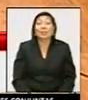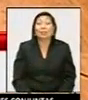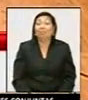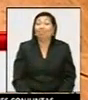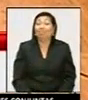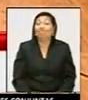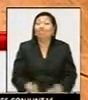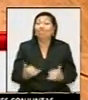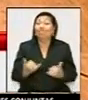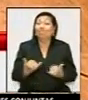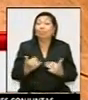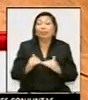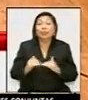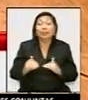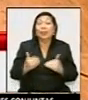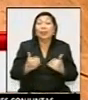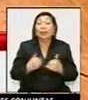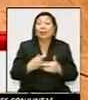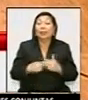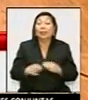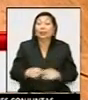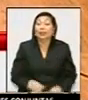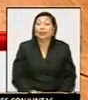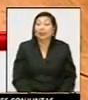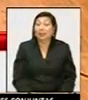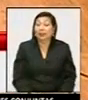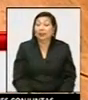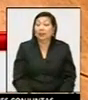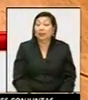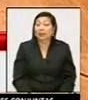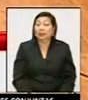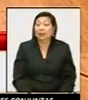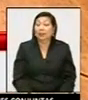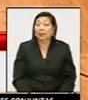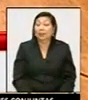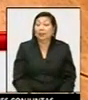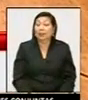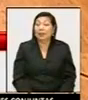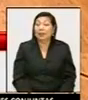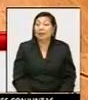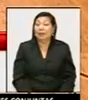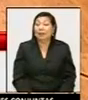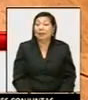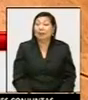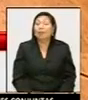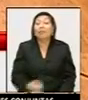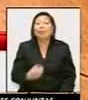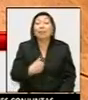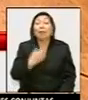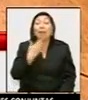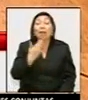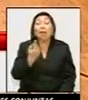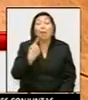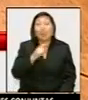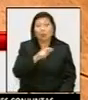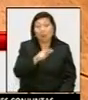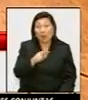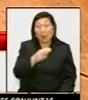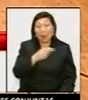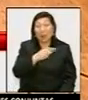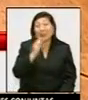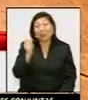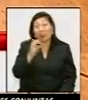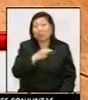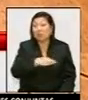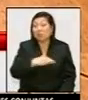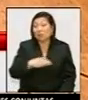que en esa línea tiene que ser, y en ese sentido les agradezco por la asistencia, y más